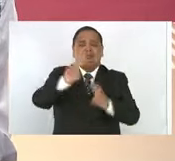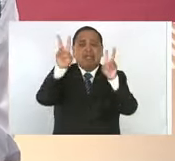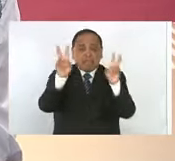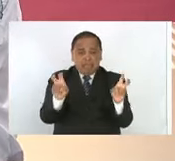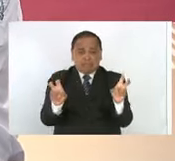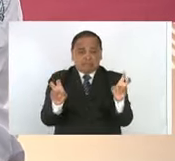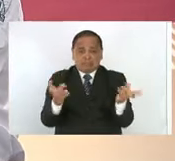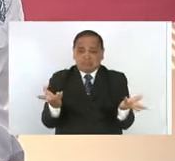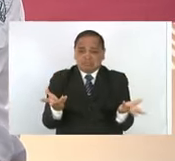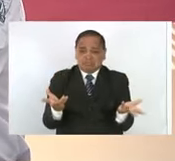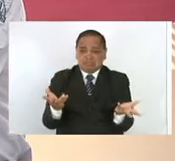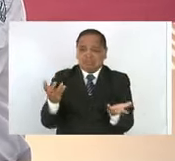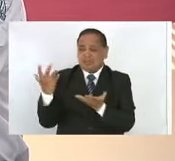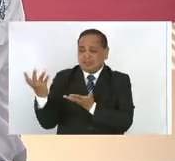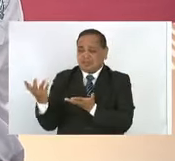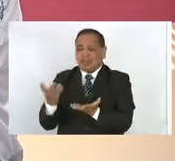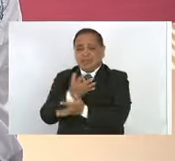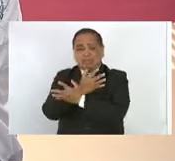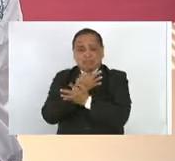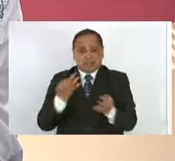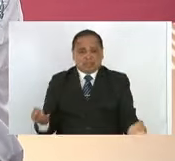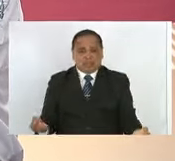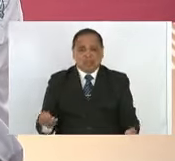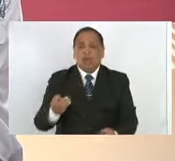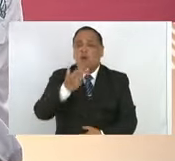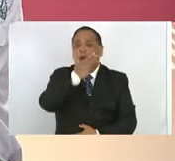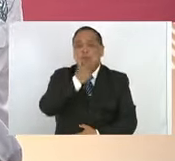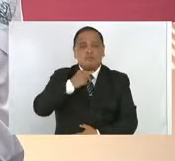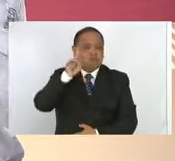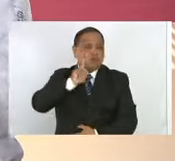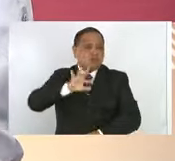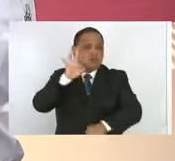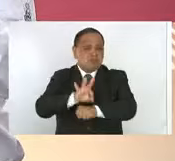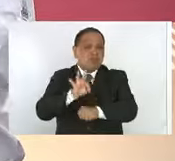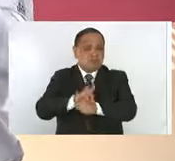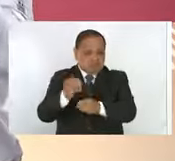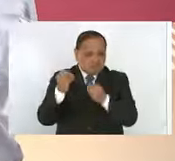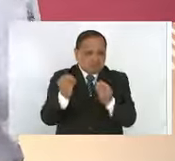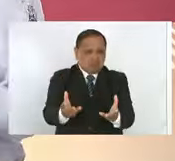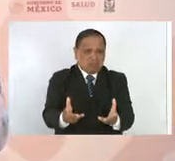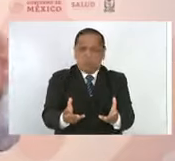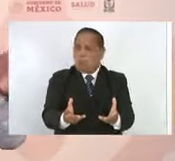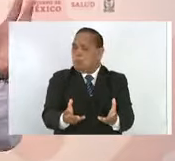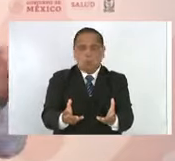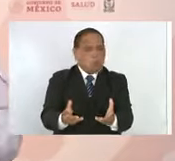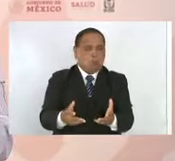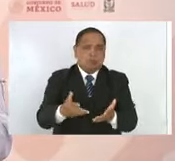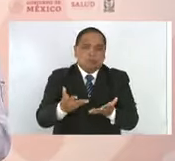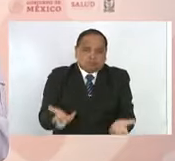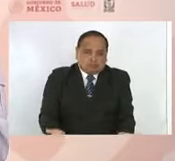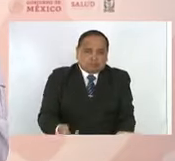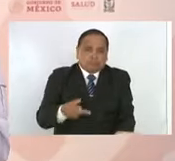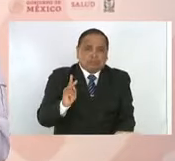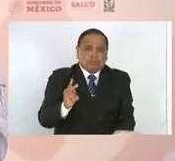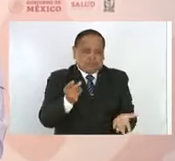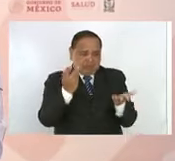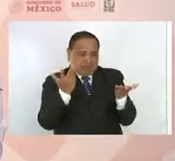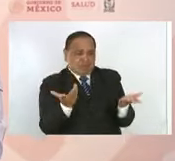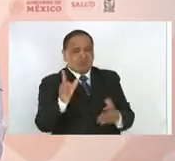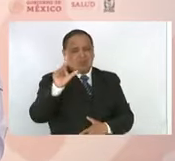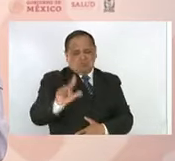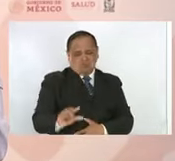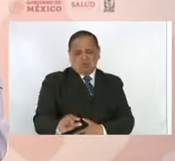invertir suficiente en formación de médicas y médicos especialistas, los mínimos indispensables para cubrir